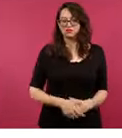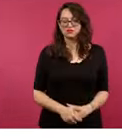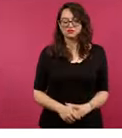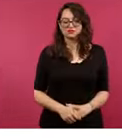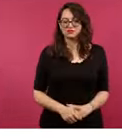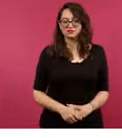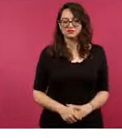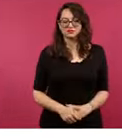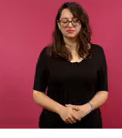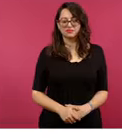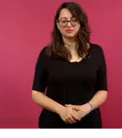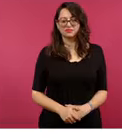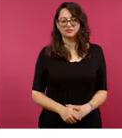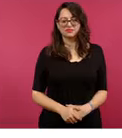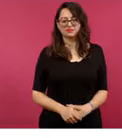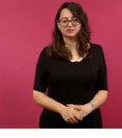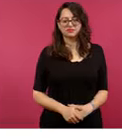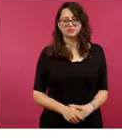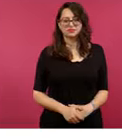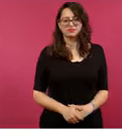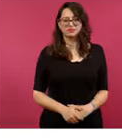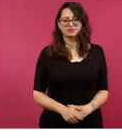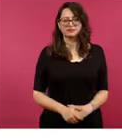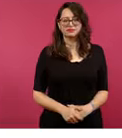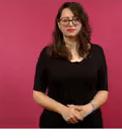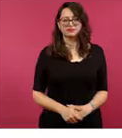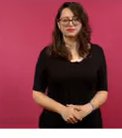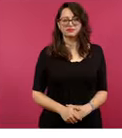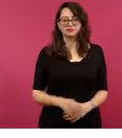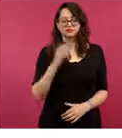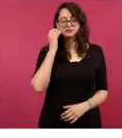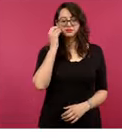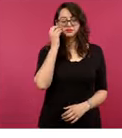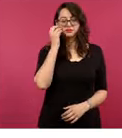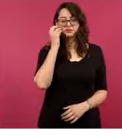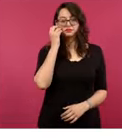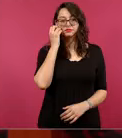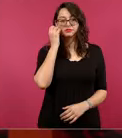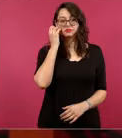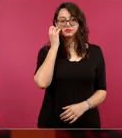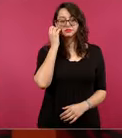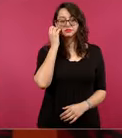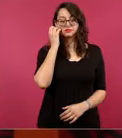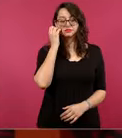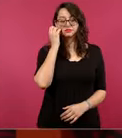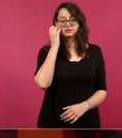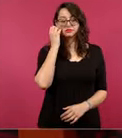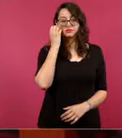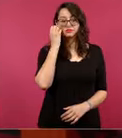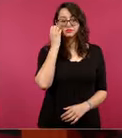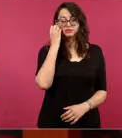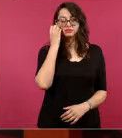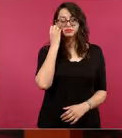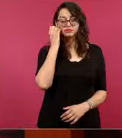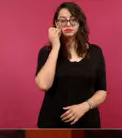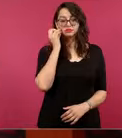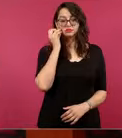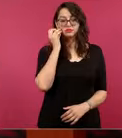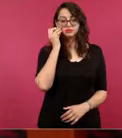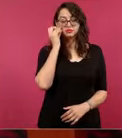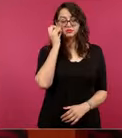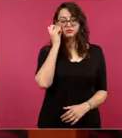Porque Y